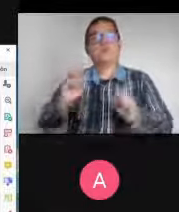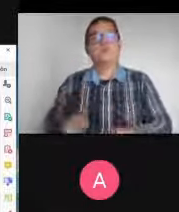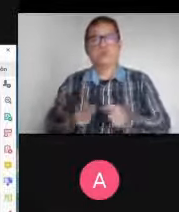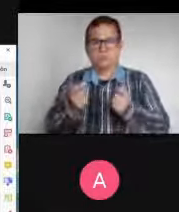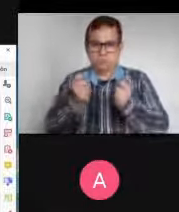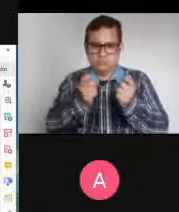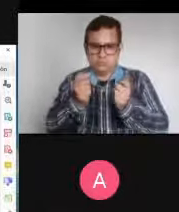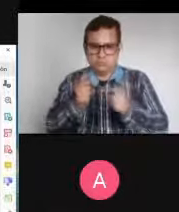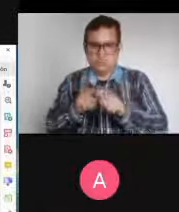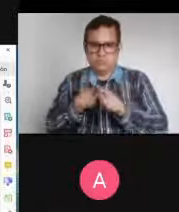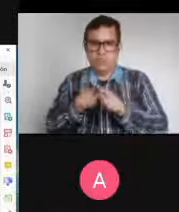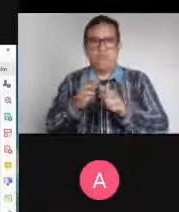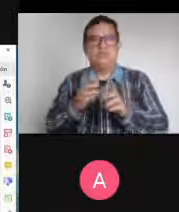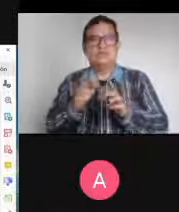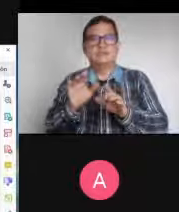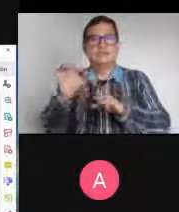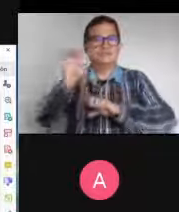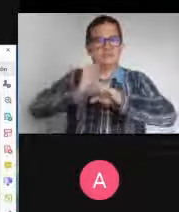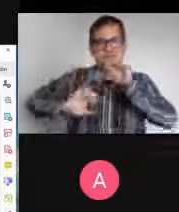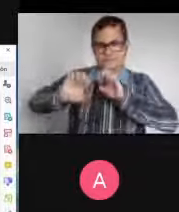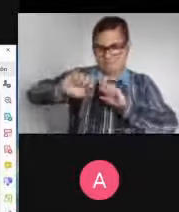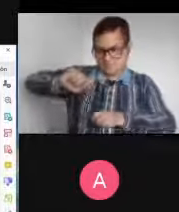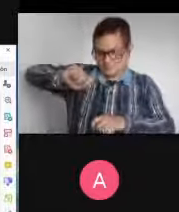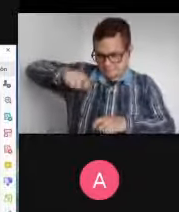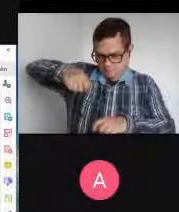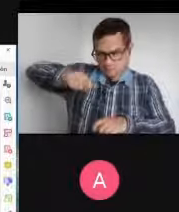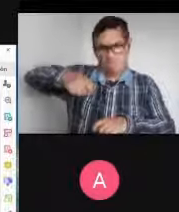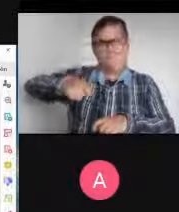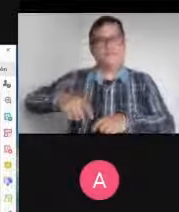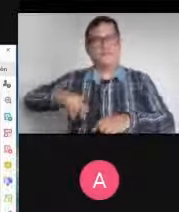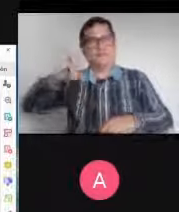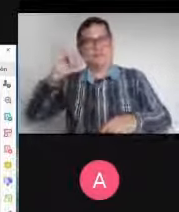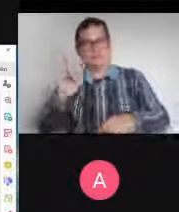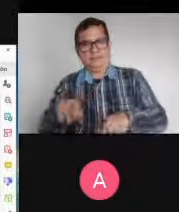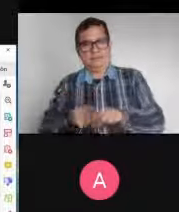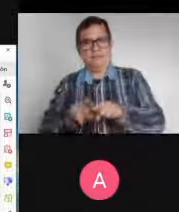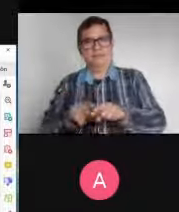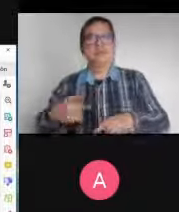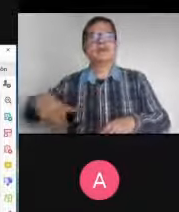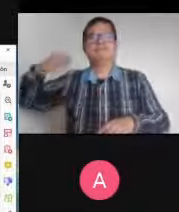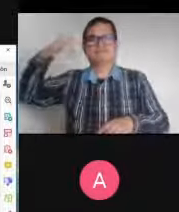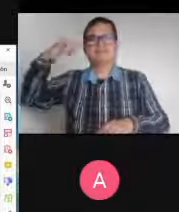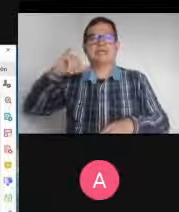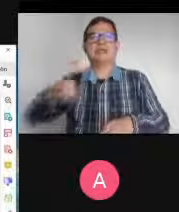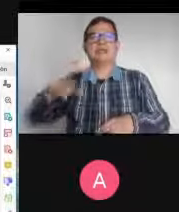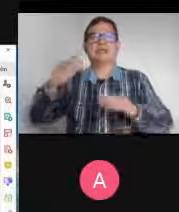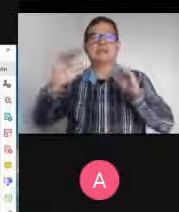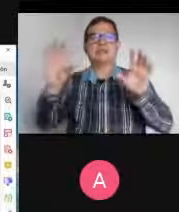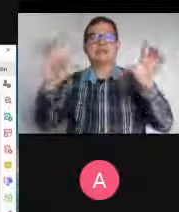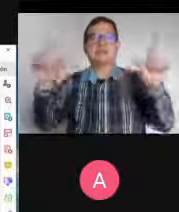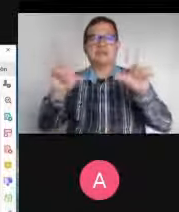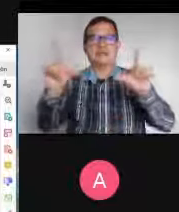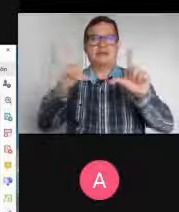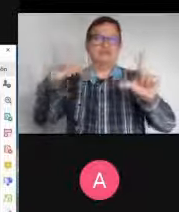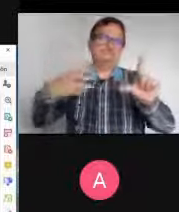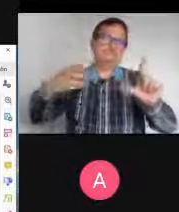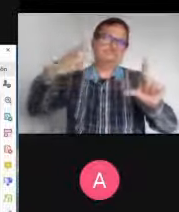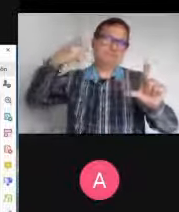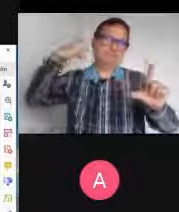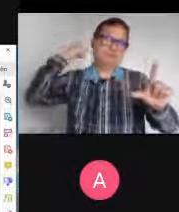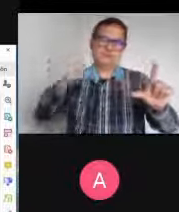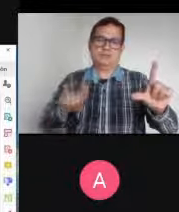valor de la resistencia. ¿Listos? Básicamente pues este lo traían los televisores antiguos y con él uno